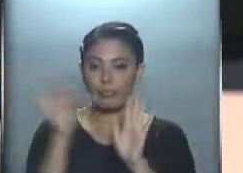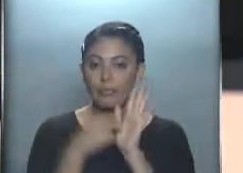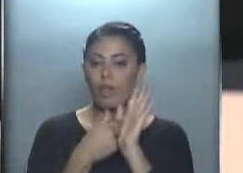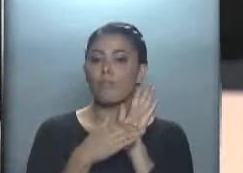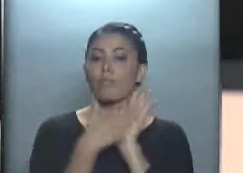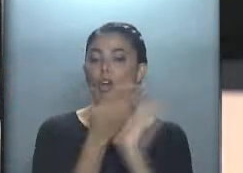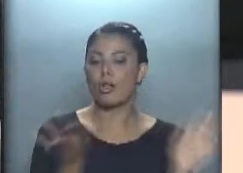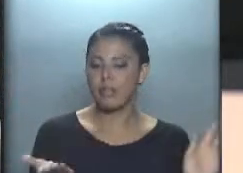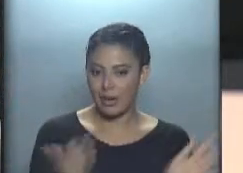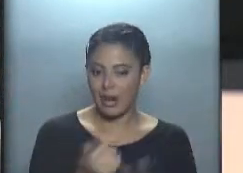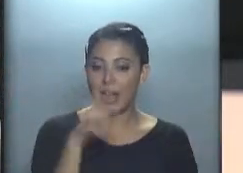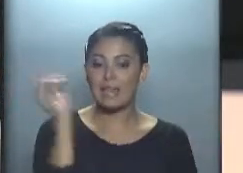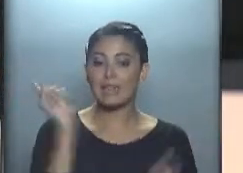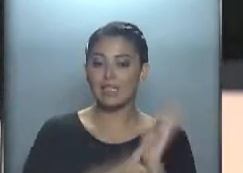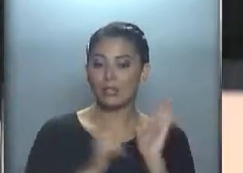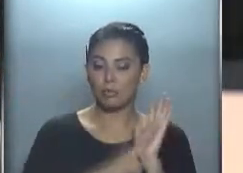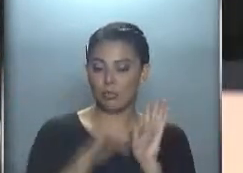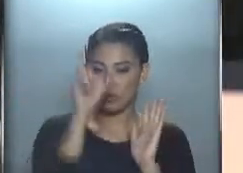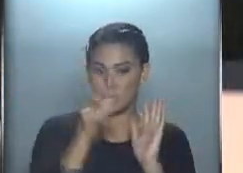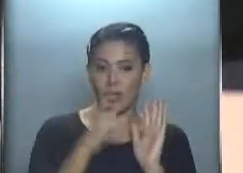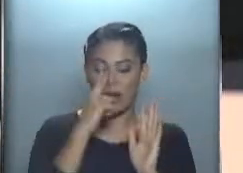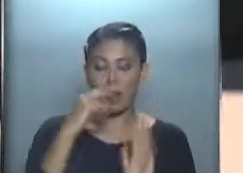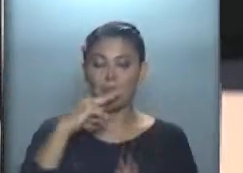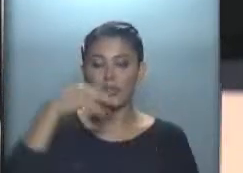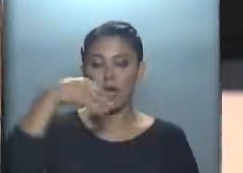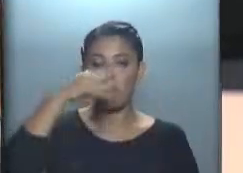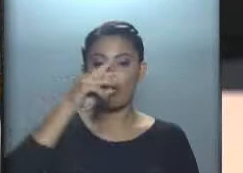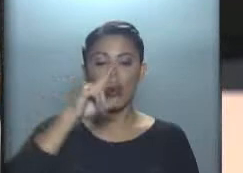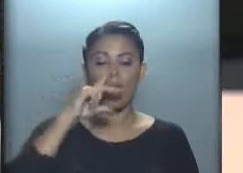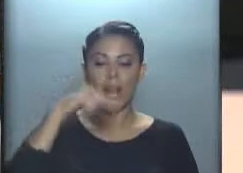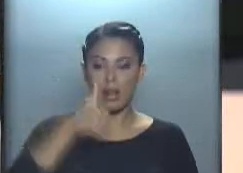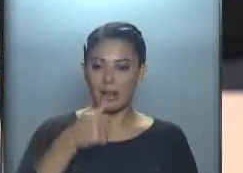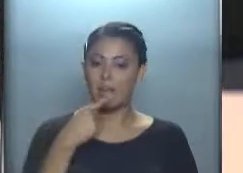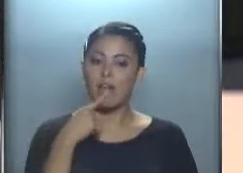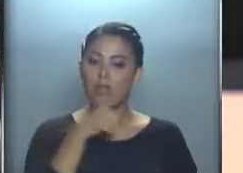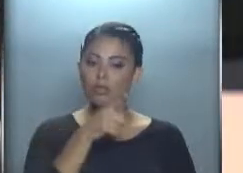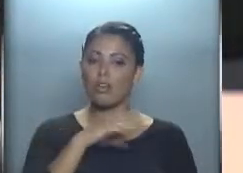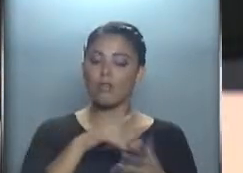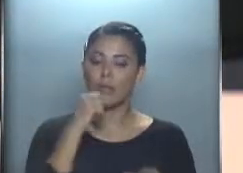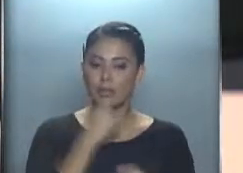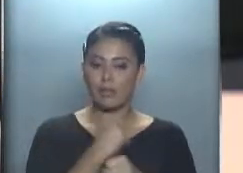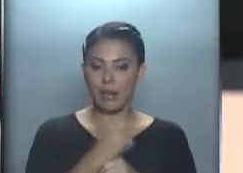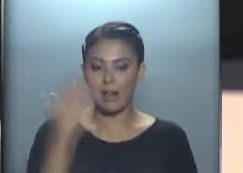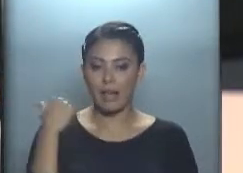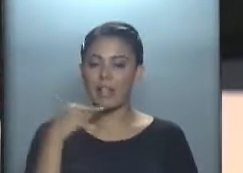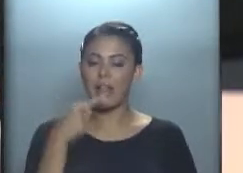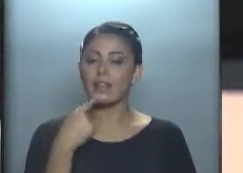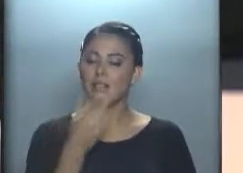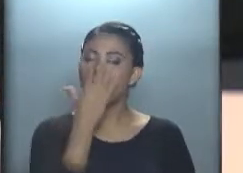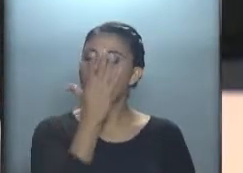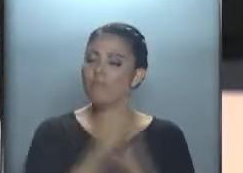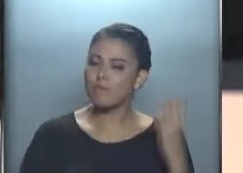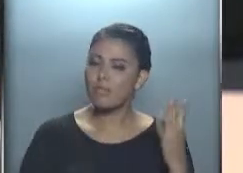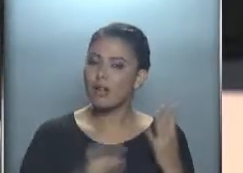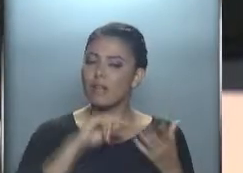como que el actual titular juan carlos molina estaría cuestionando las gestiones anteriores al hablar de irregularidades y